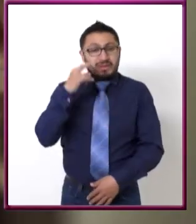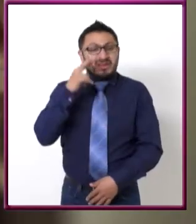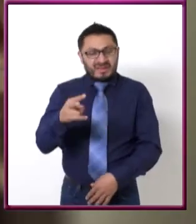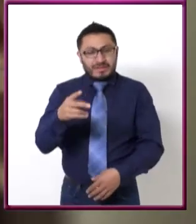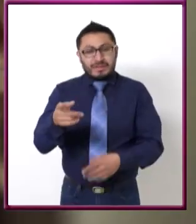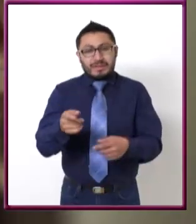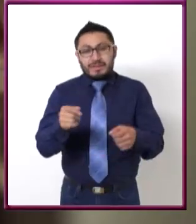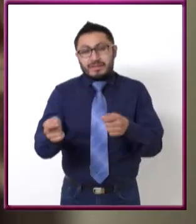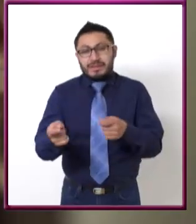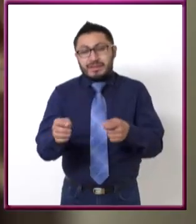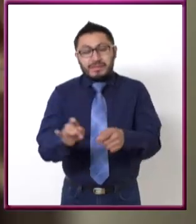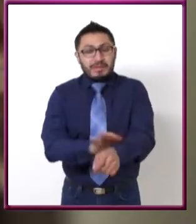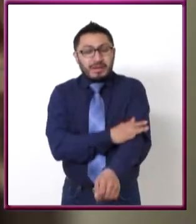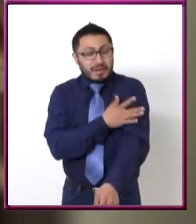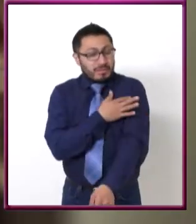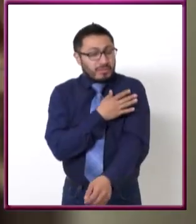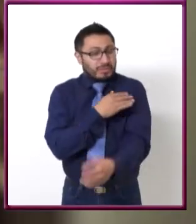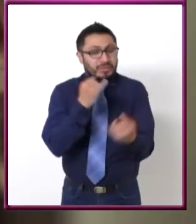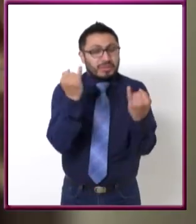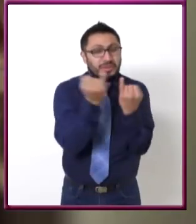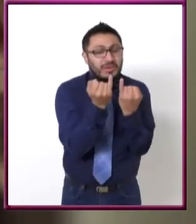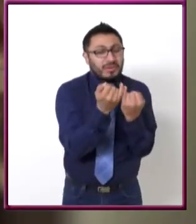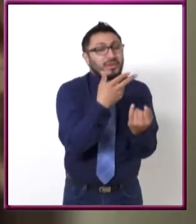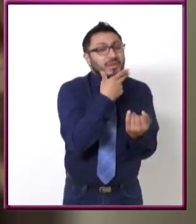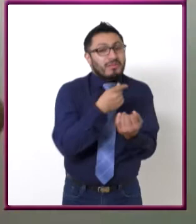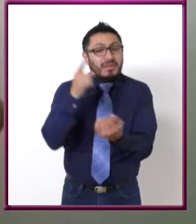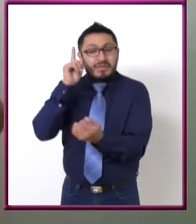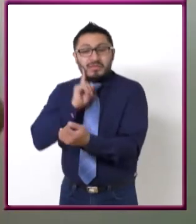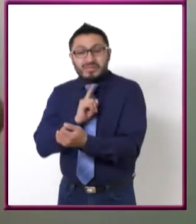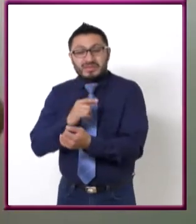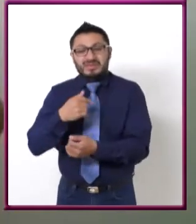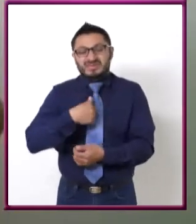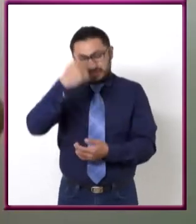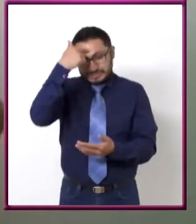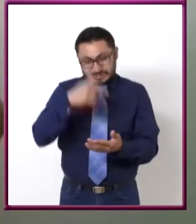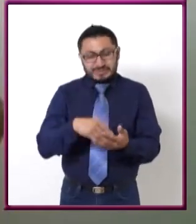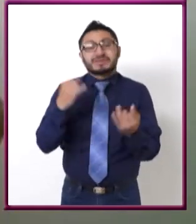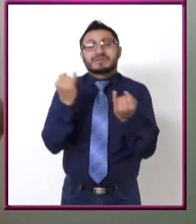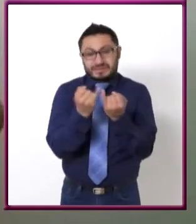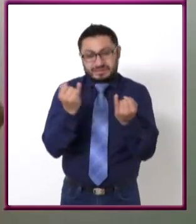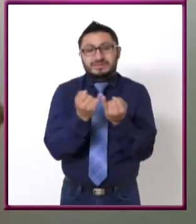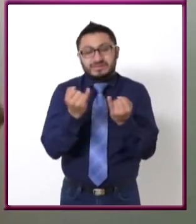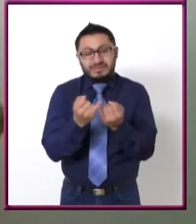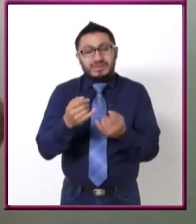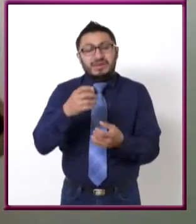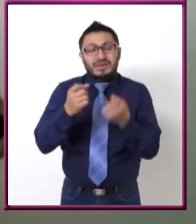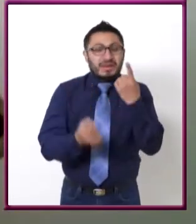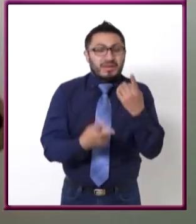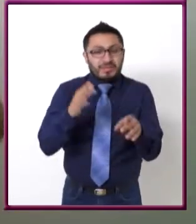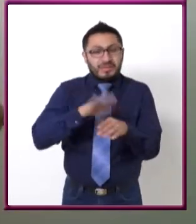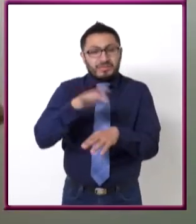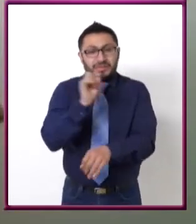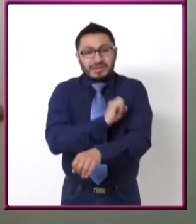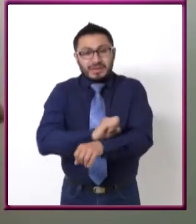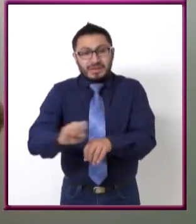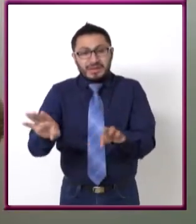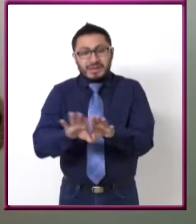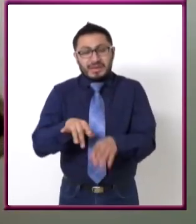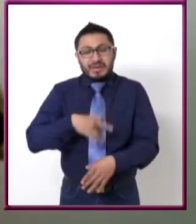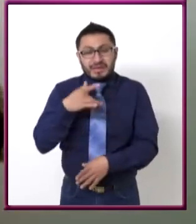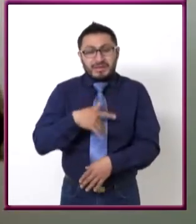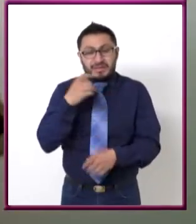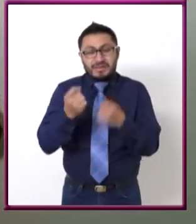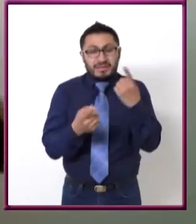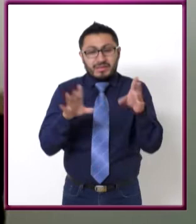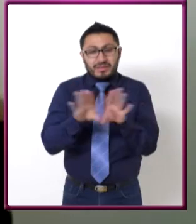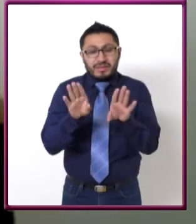se viven igual las emociones en mujeres que en hombres? Sí creo que hay mujeres y hombres que son más sensibles, sí creo que hay mujeres